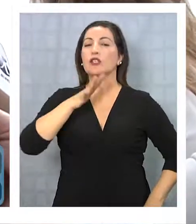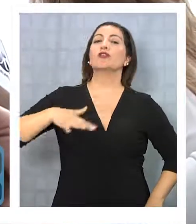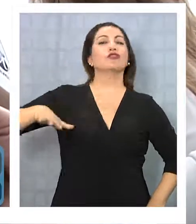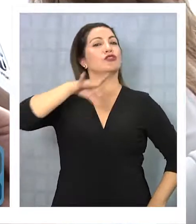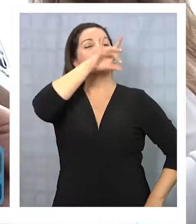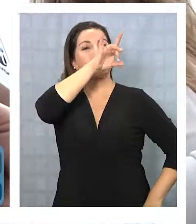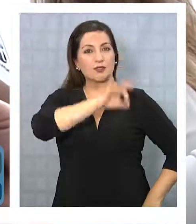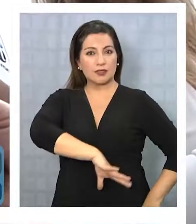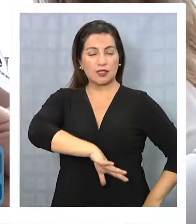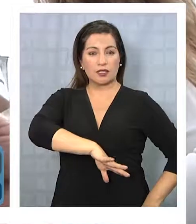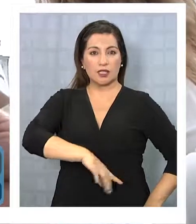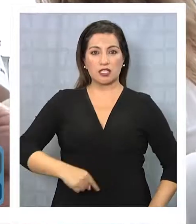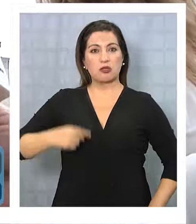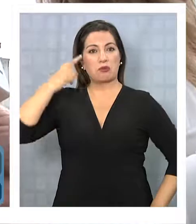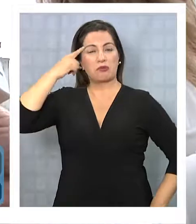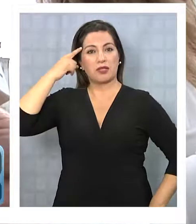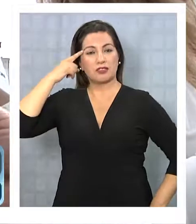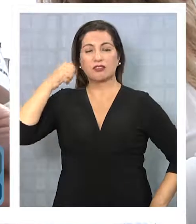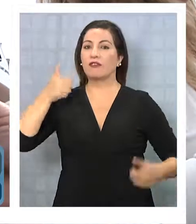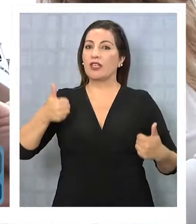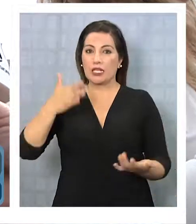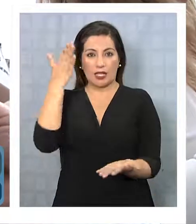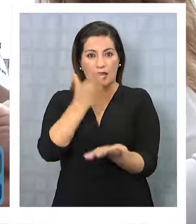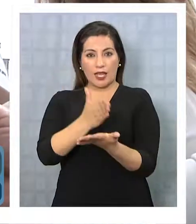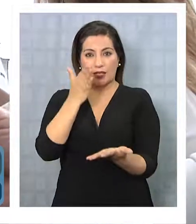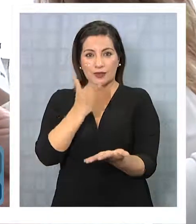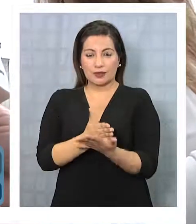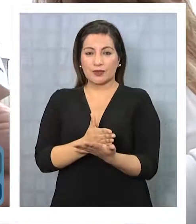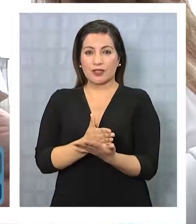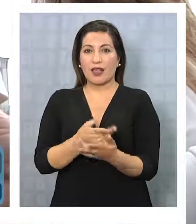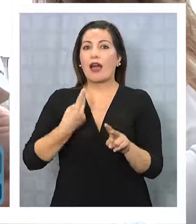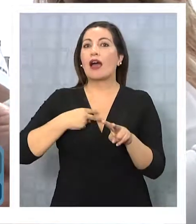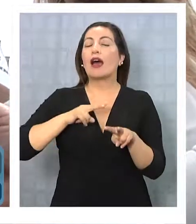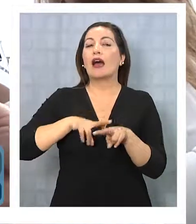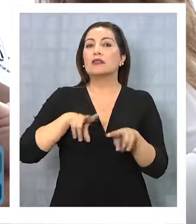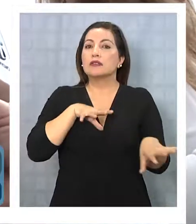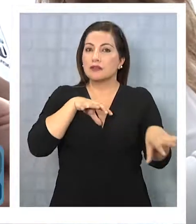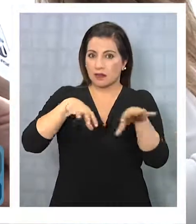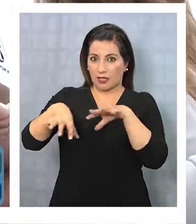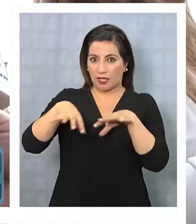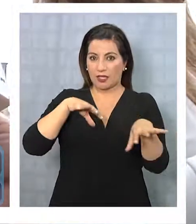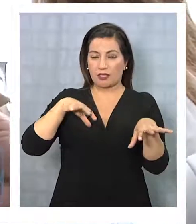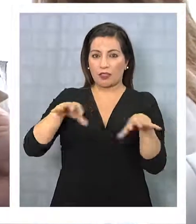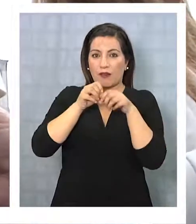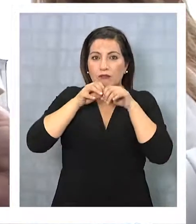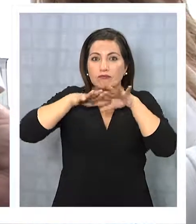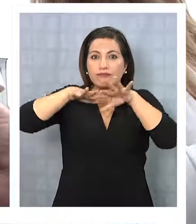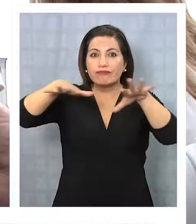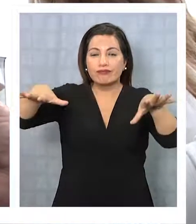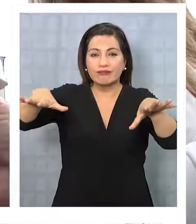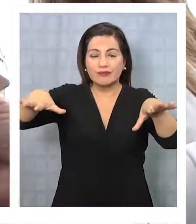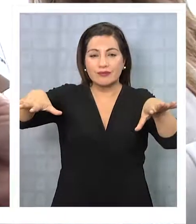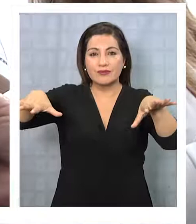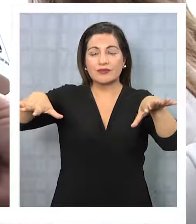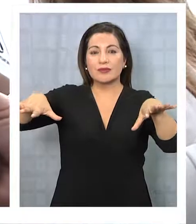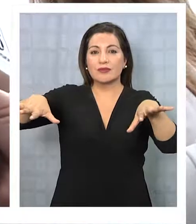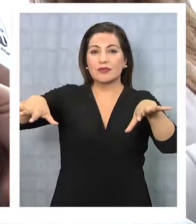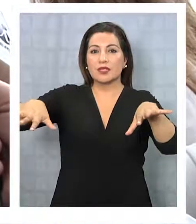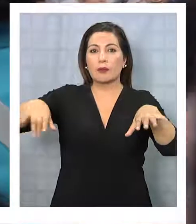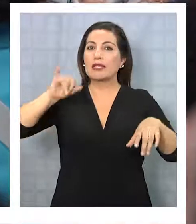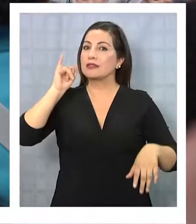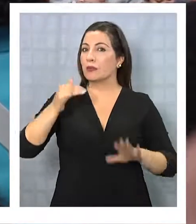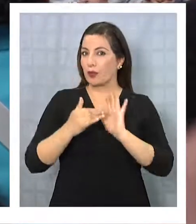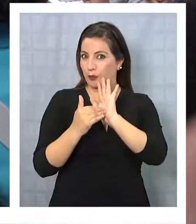país, por lo tanto corresponde que el colegio haga este tipo de actividades tan masivas para que se